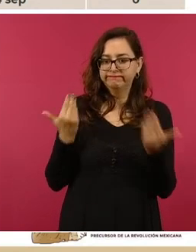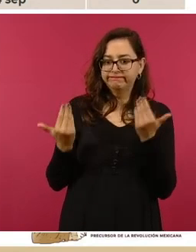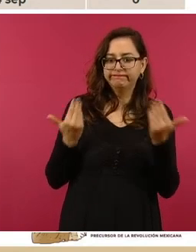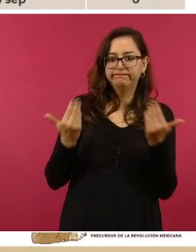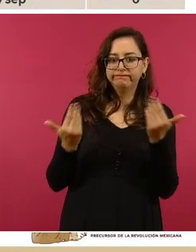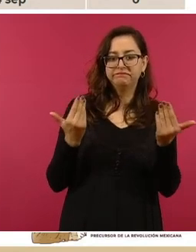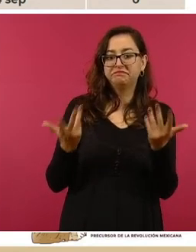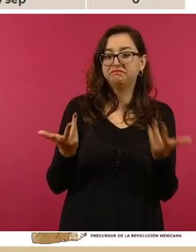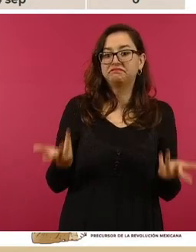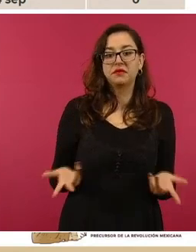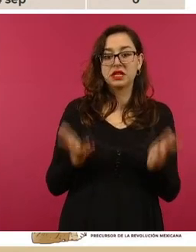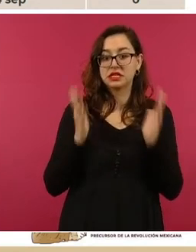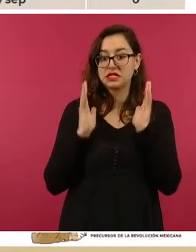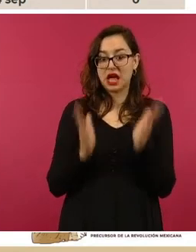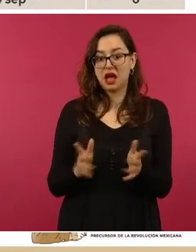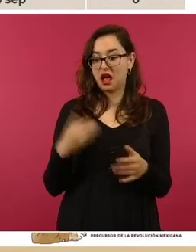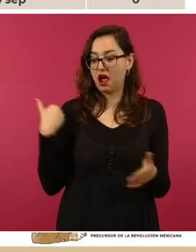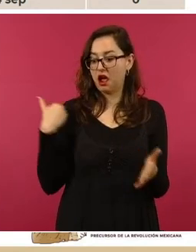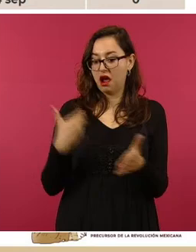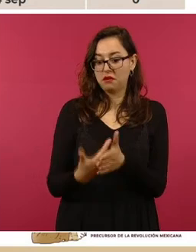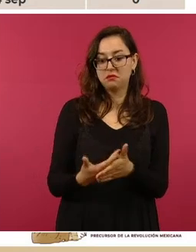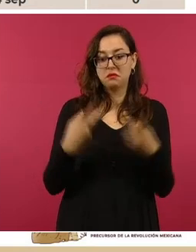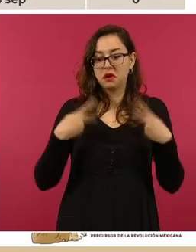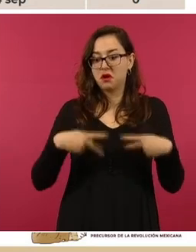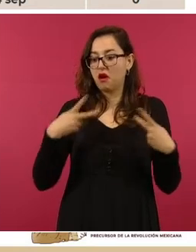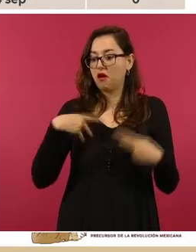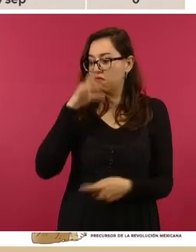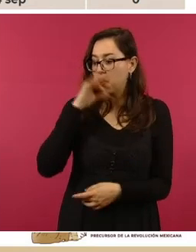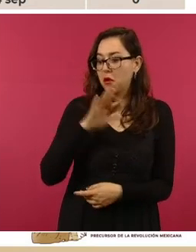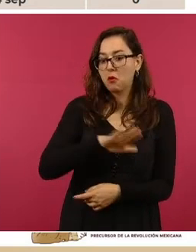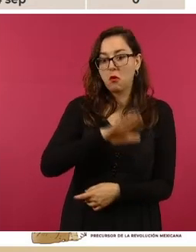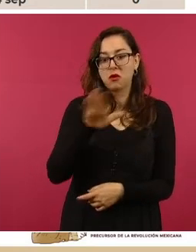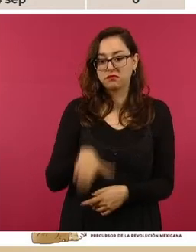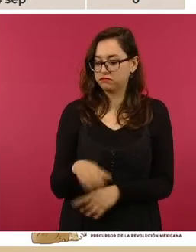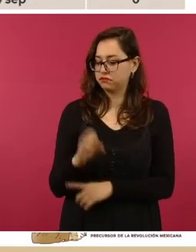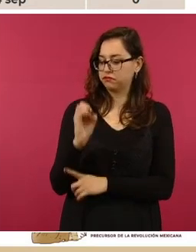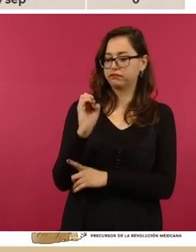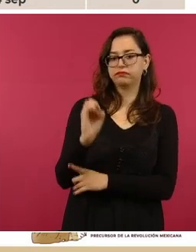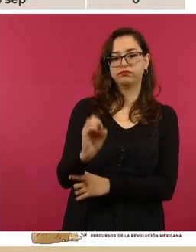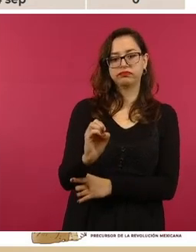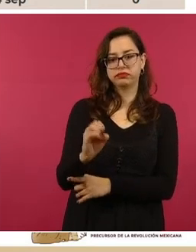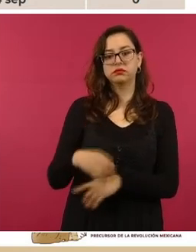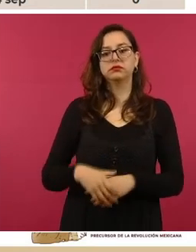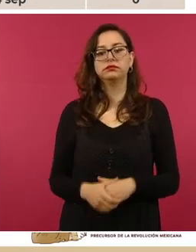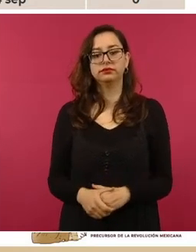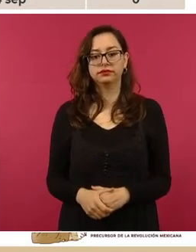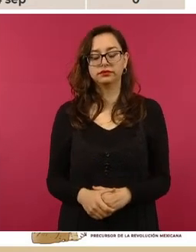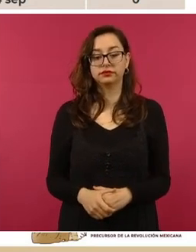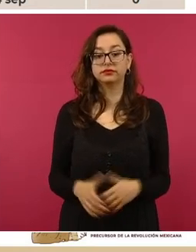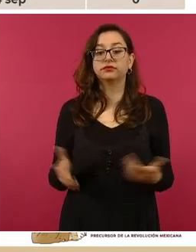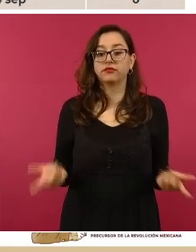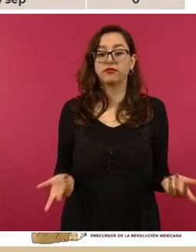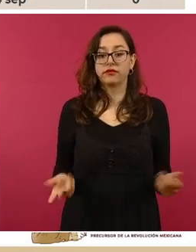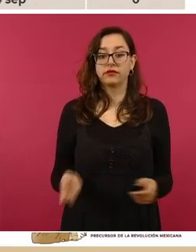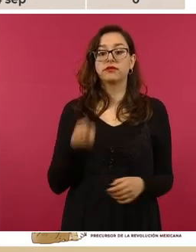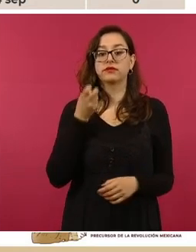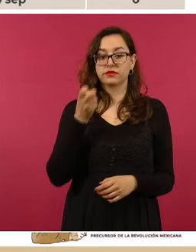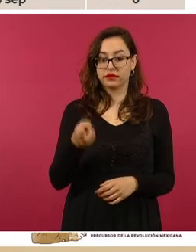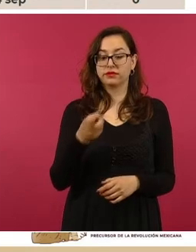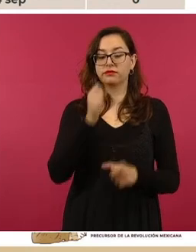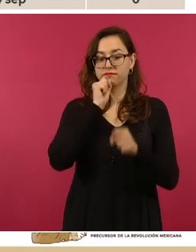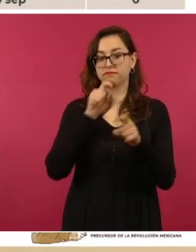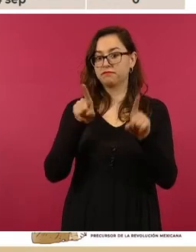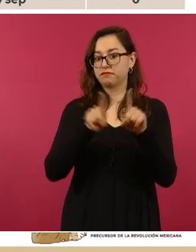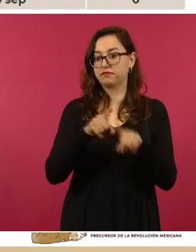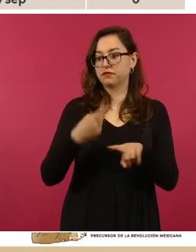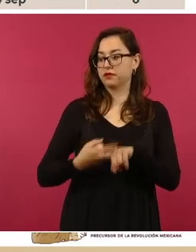por debajo de 1, es decir, ya hay algunos días en donde no se ha presentado ninguna defunción. Esto lo comentamos también la semana